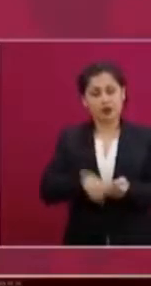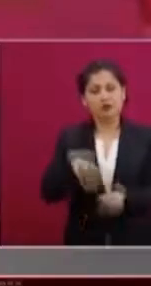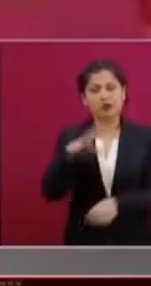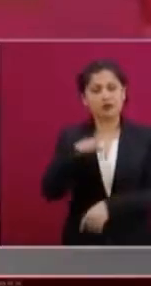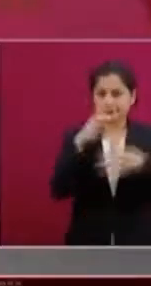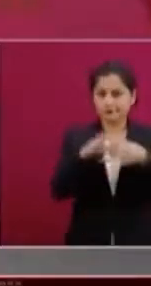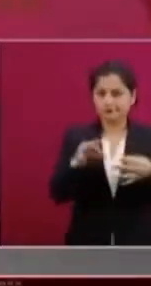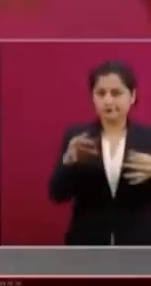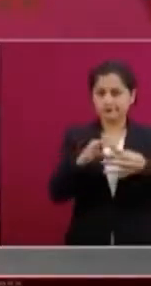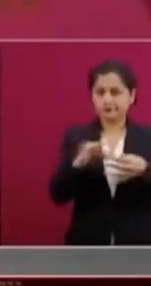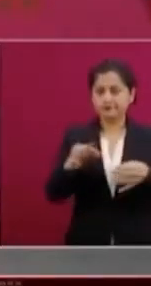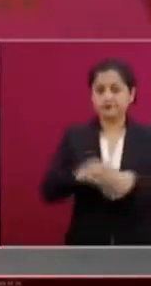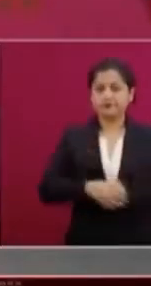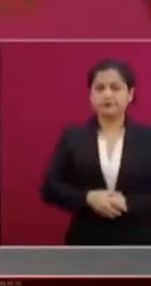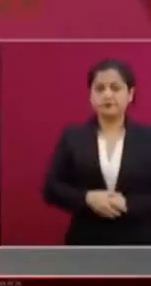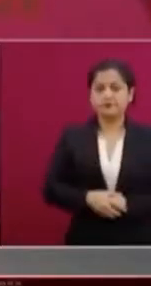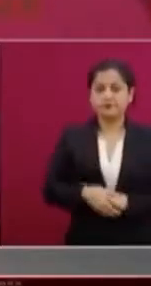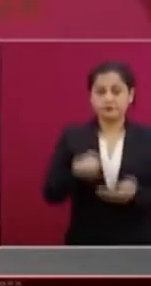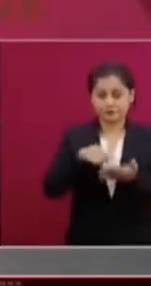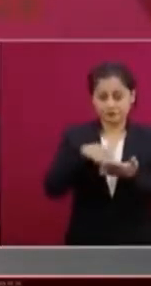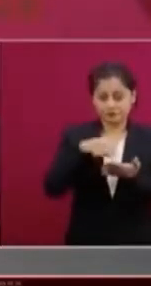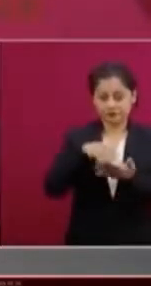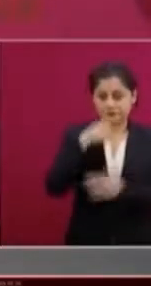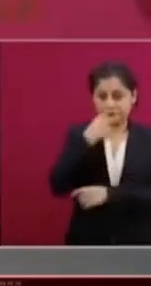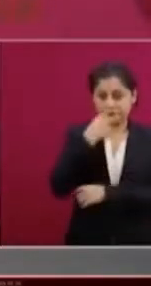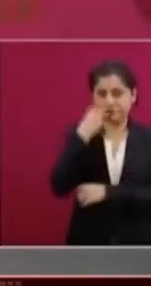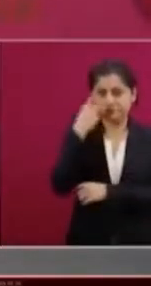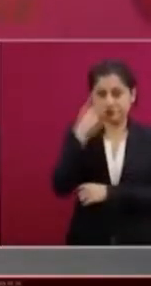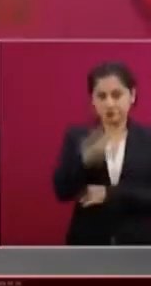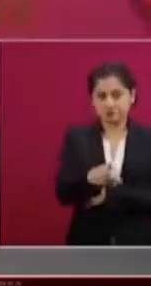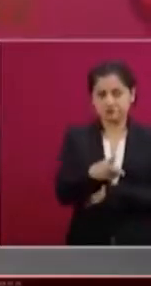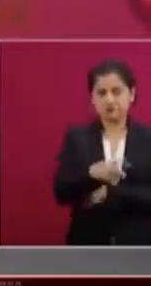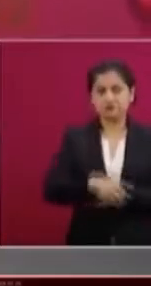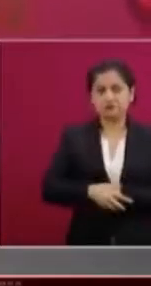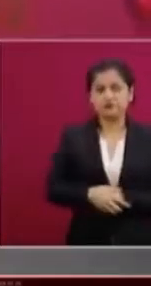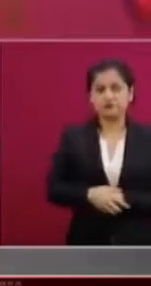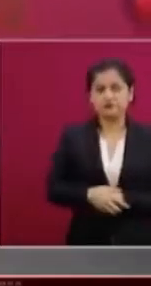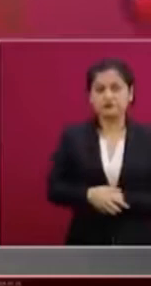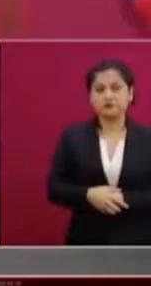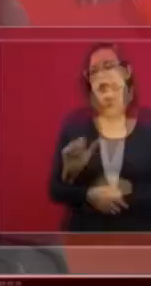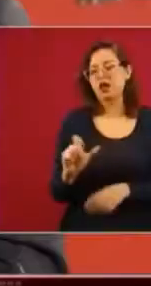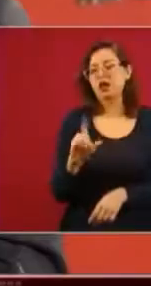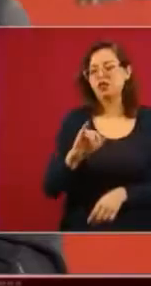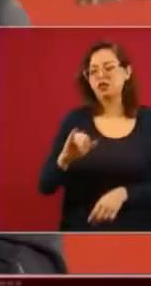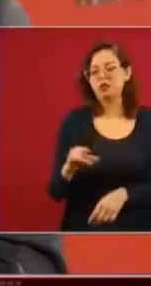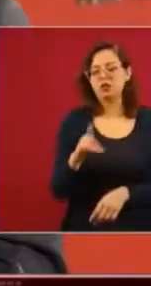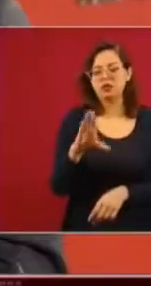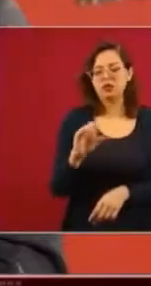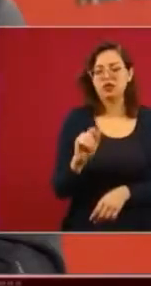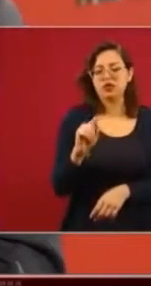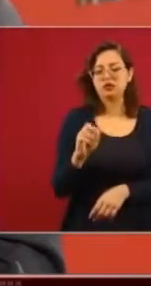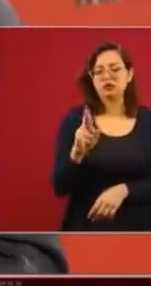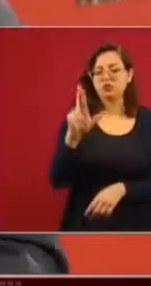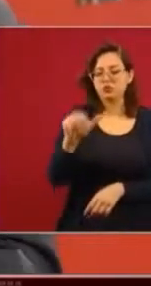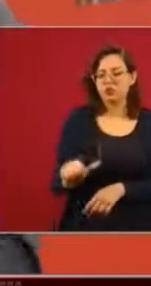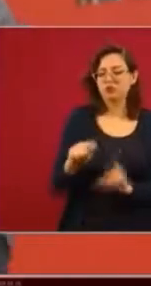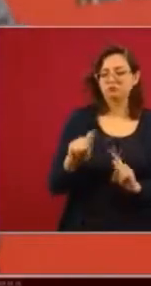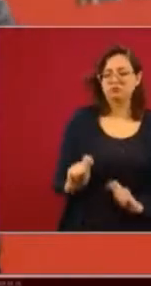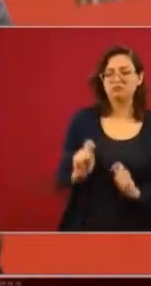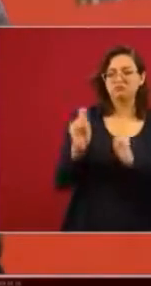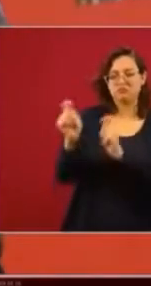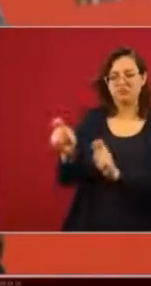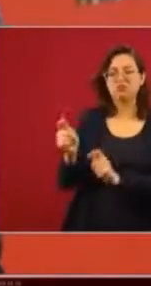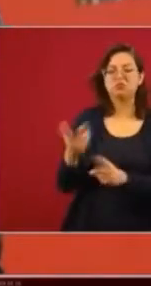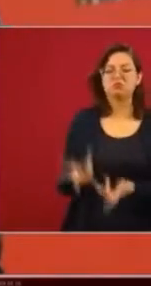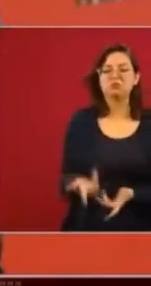Transformación. Para muchos gobernantes, y ya lo decía Maquiavelo, el fin justifica los medios. Y por tanto, brincarse una